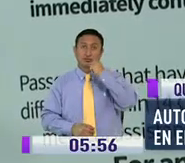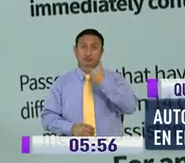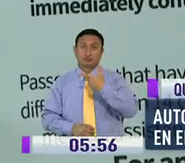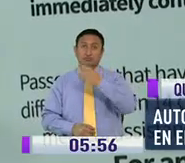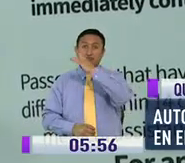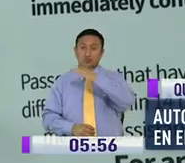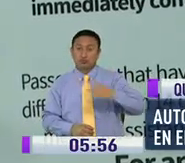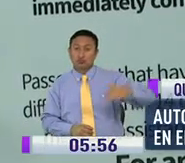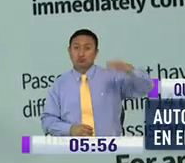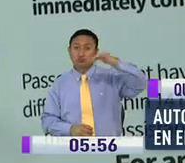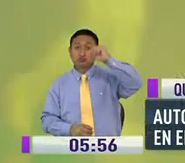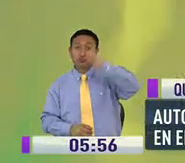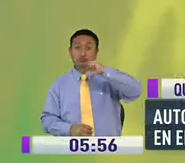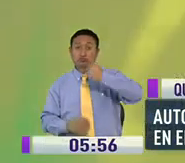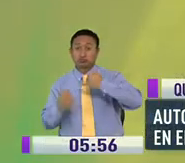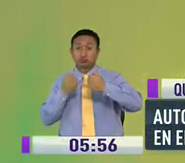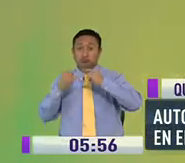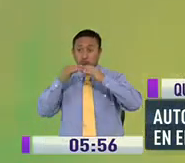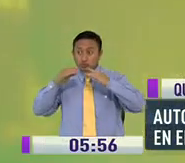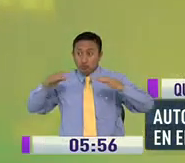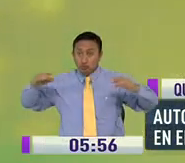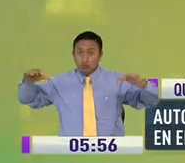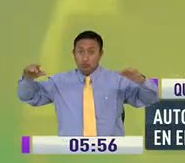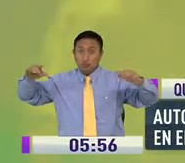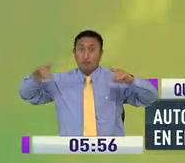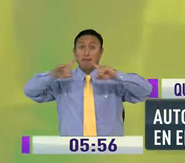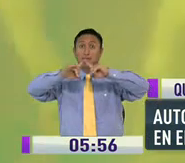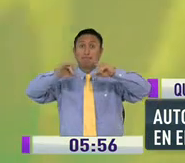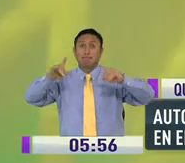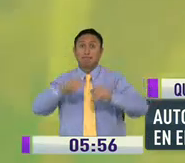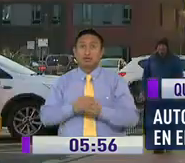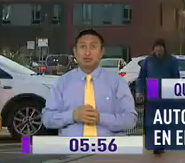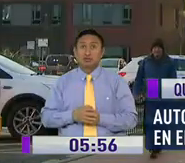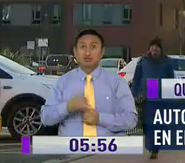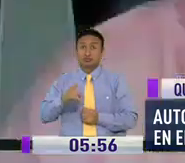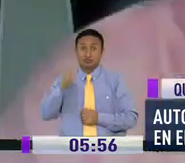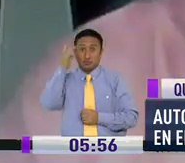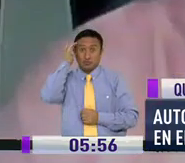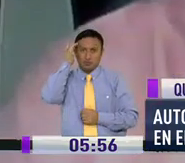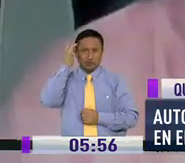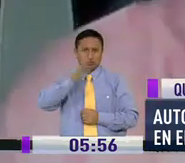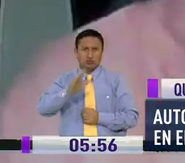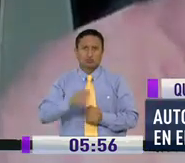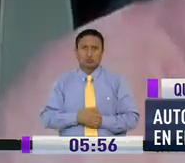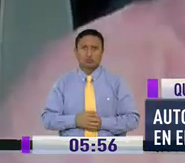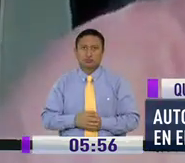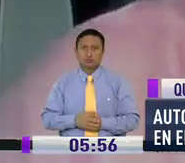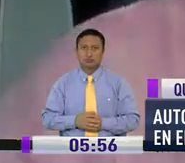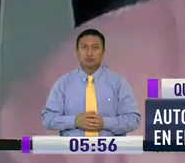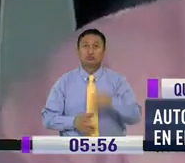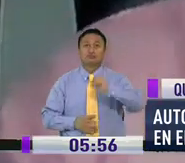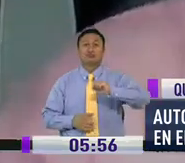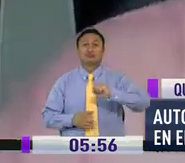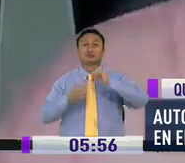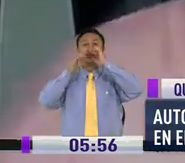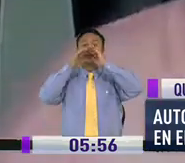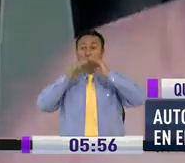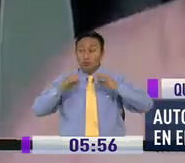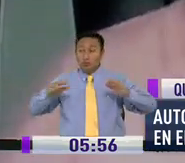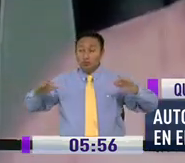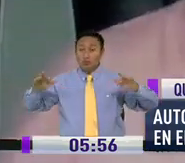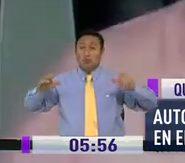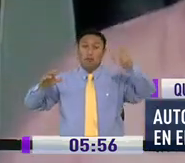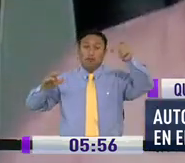es un conductor de estas partículas. Sin embargo, esto no es alarmante. El aire es un vehículo, pero a partir de una